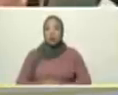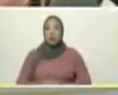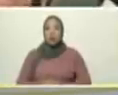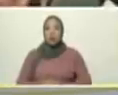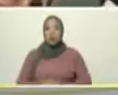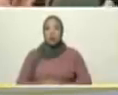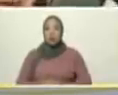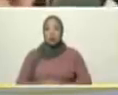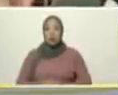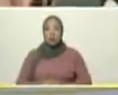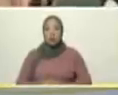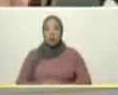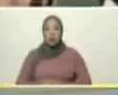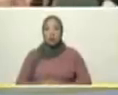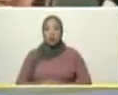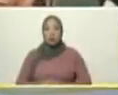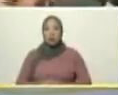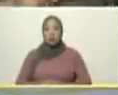el videíto.